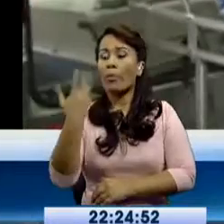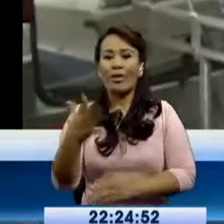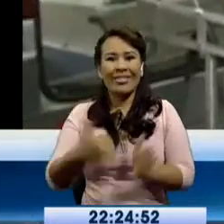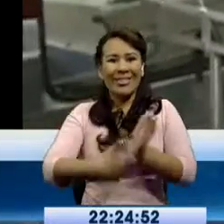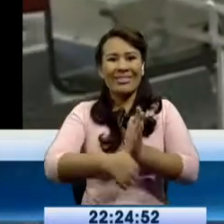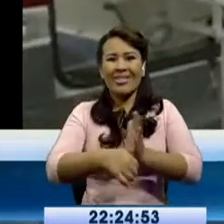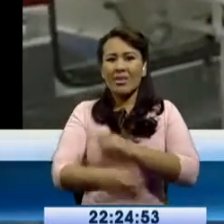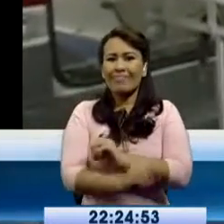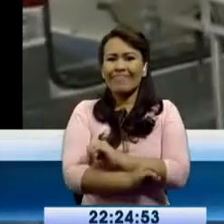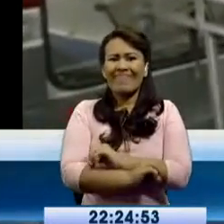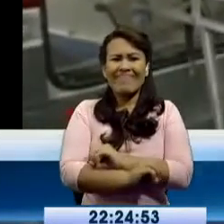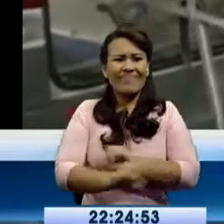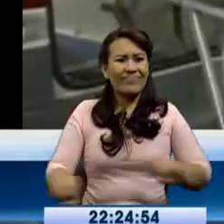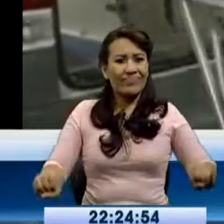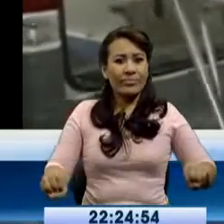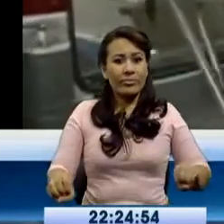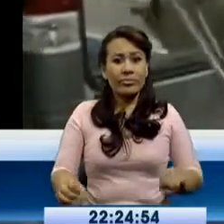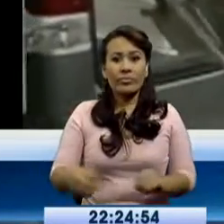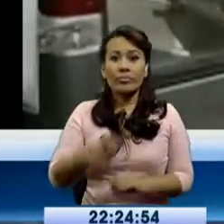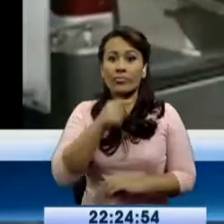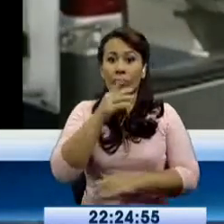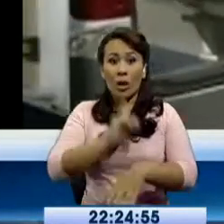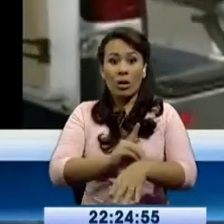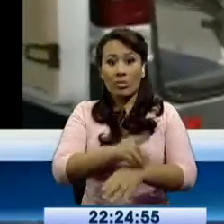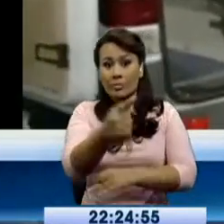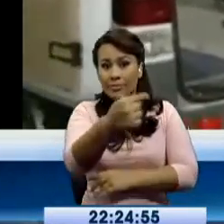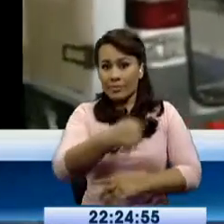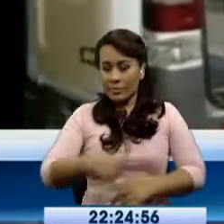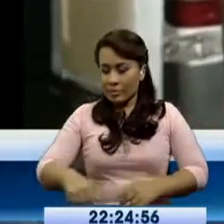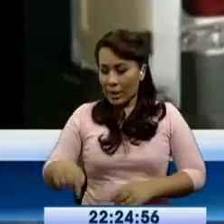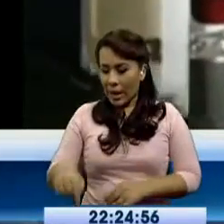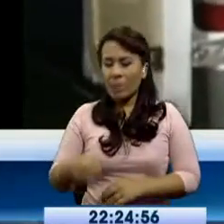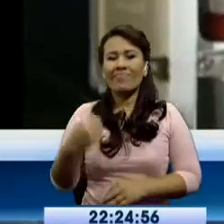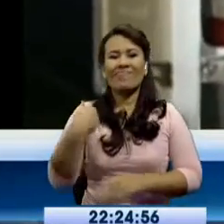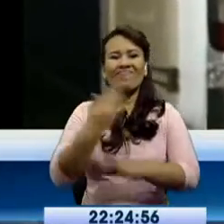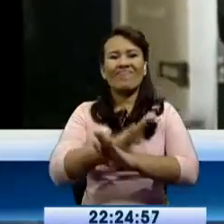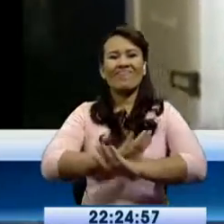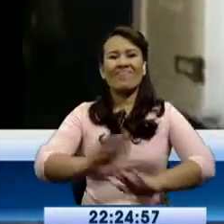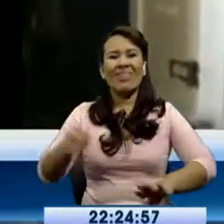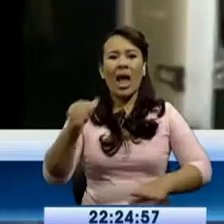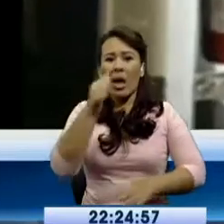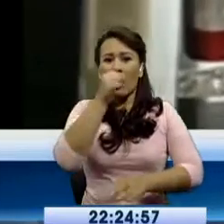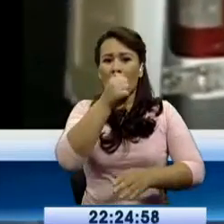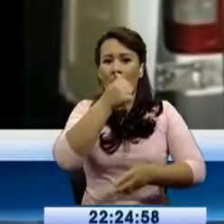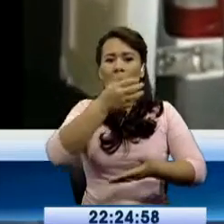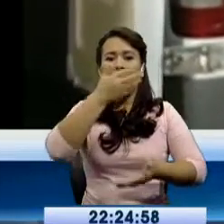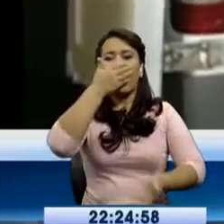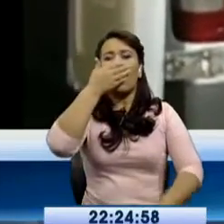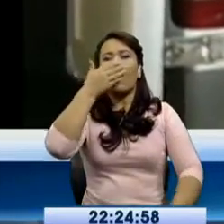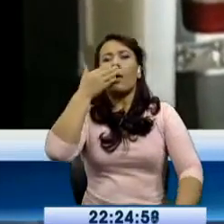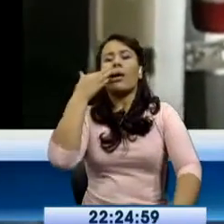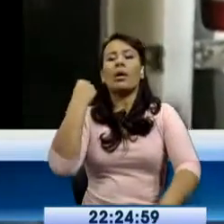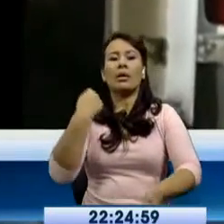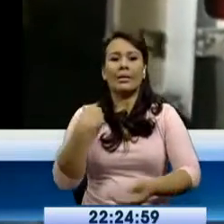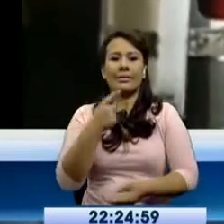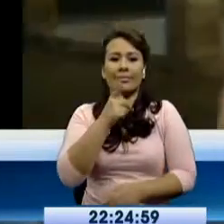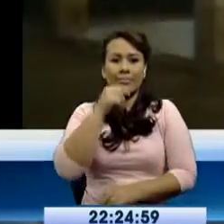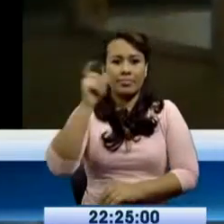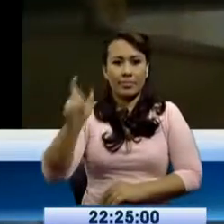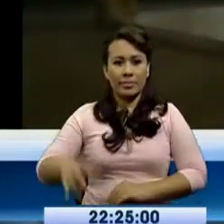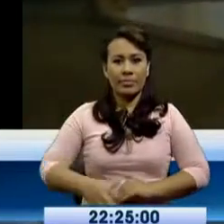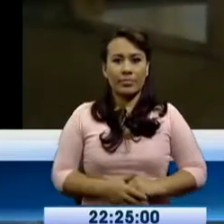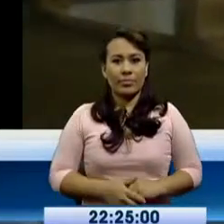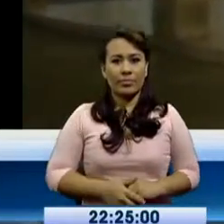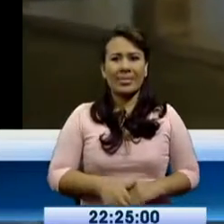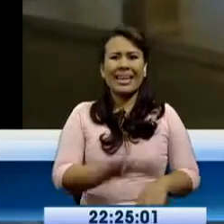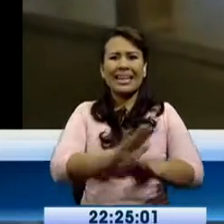de identificación. Los paramédicos confirmaron que estaba bajo los efectos de algún tipo de droga narcótica.